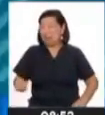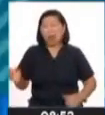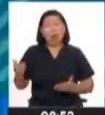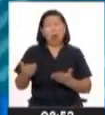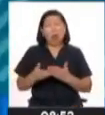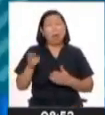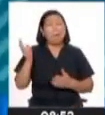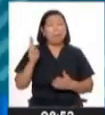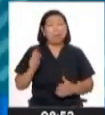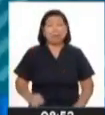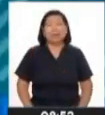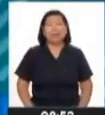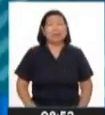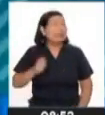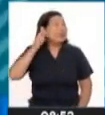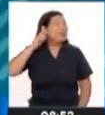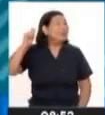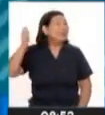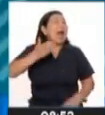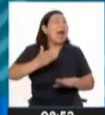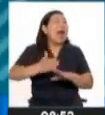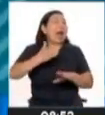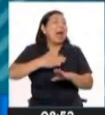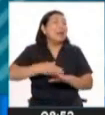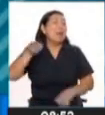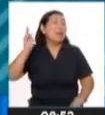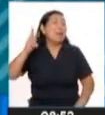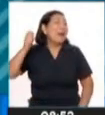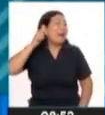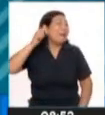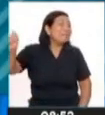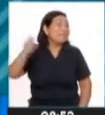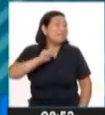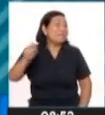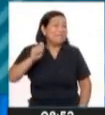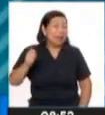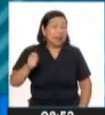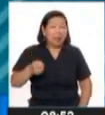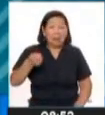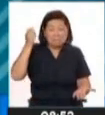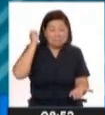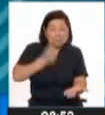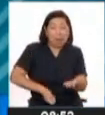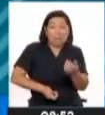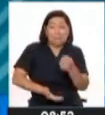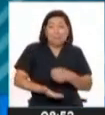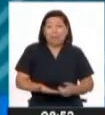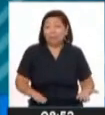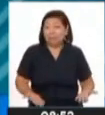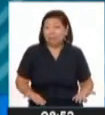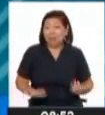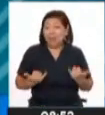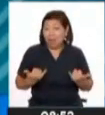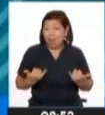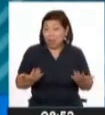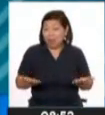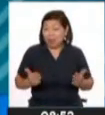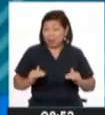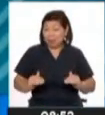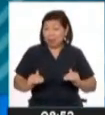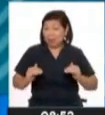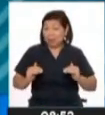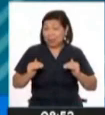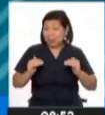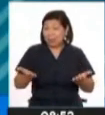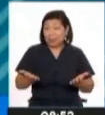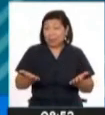mismo, la profesora o el profesor nos jalaba de las orejas o nos tiraba el reglazo en la mano, ¿no? Y hemos crecido de